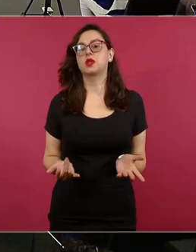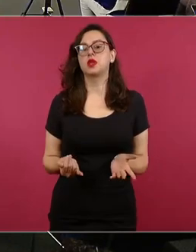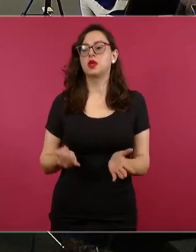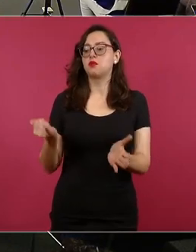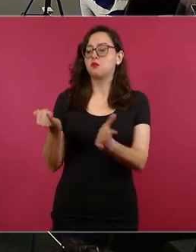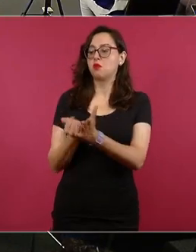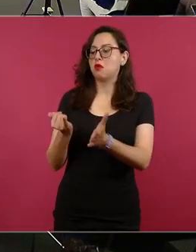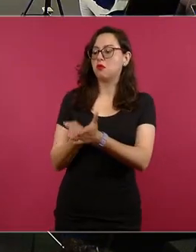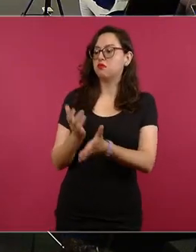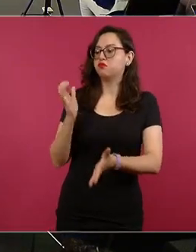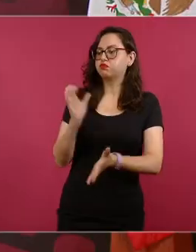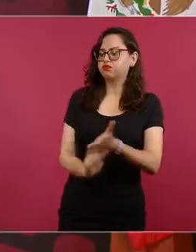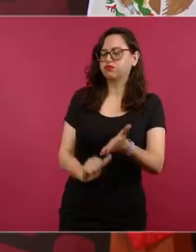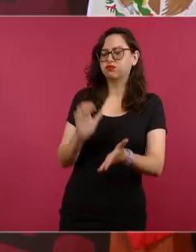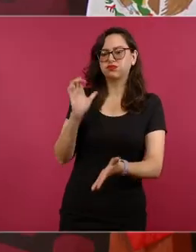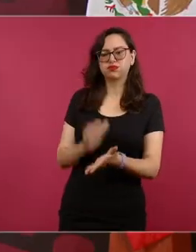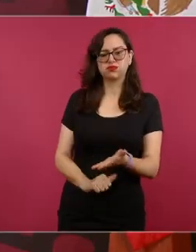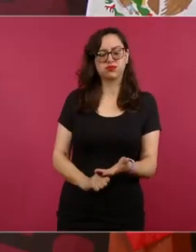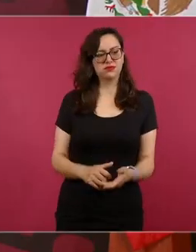altas de América.